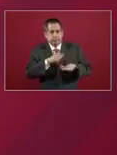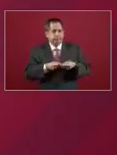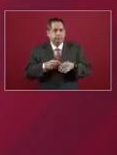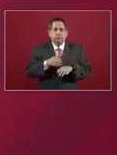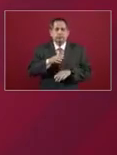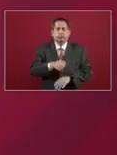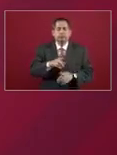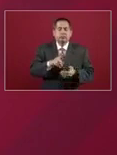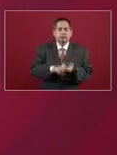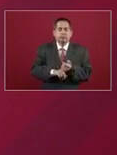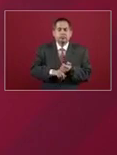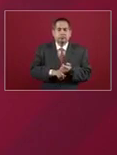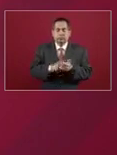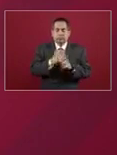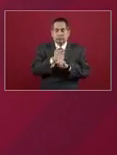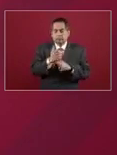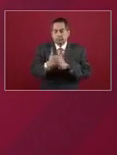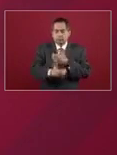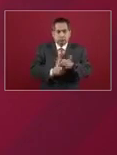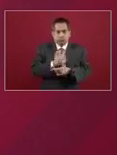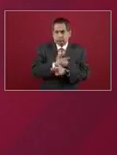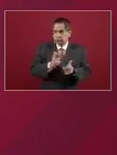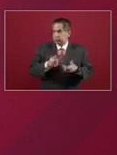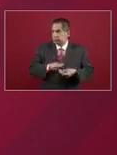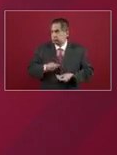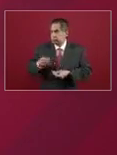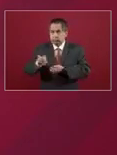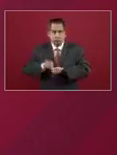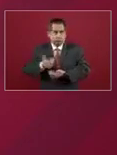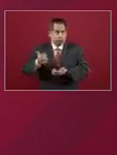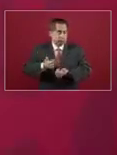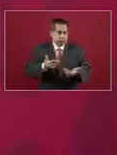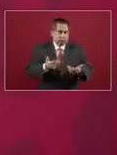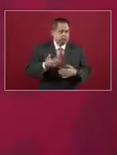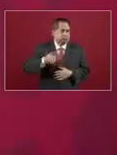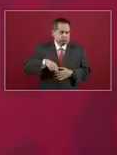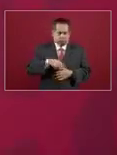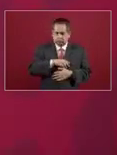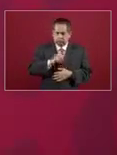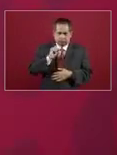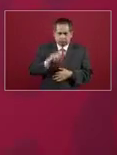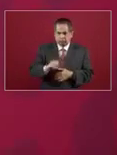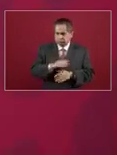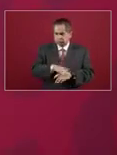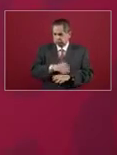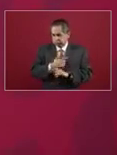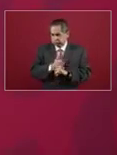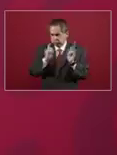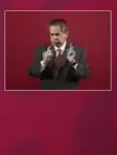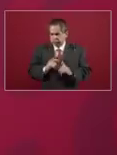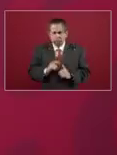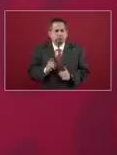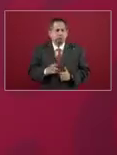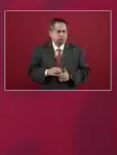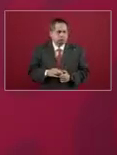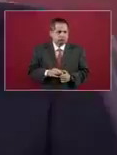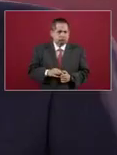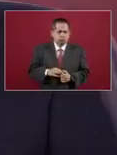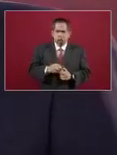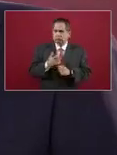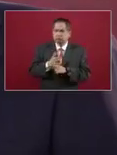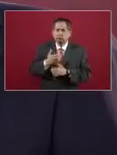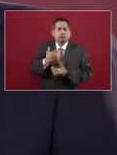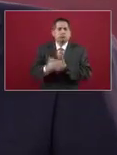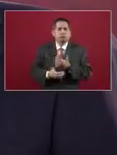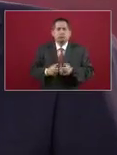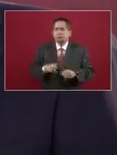sobre el libre comercio. Nosotros estamos a favor de el libre